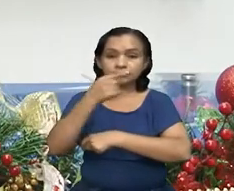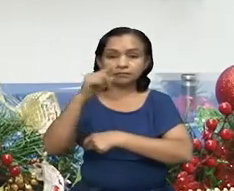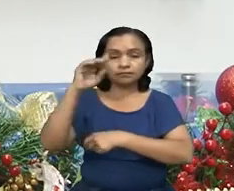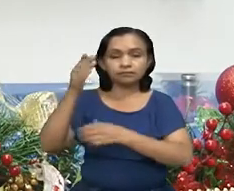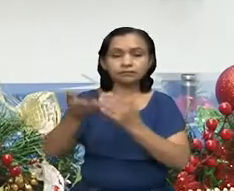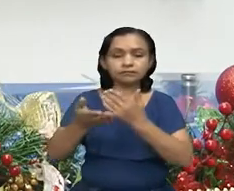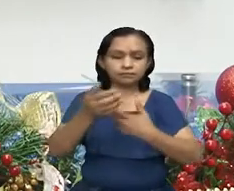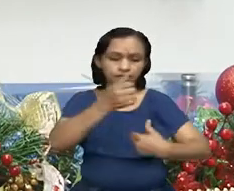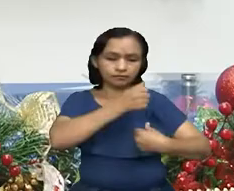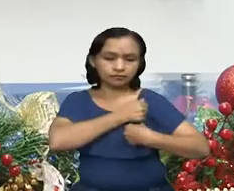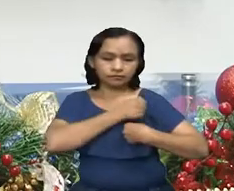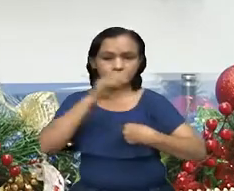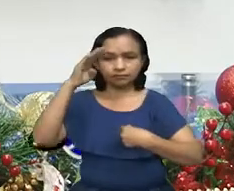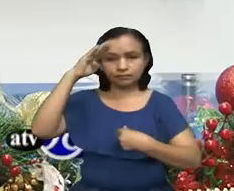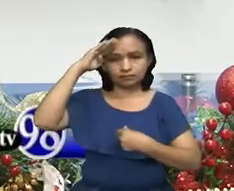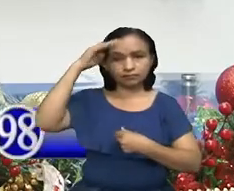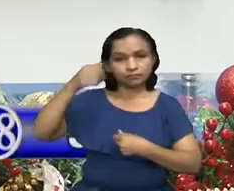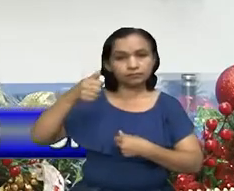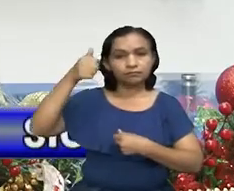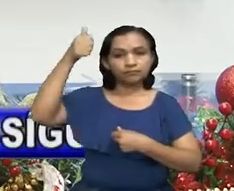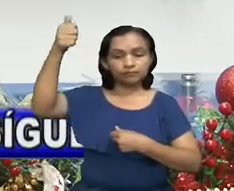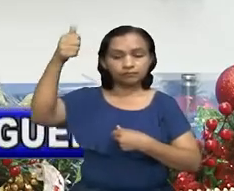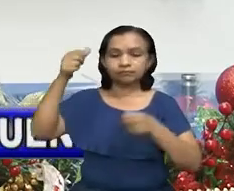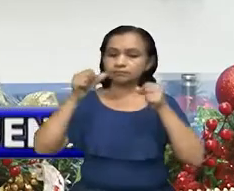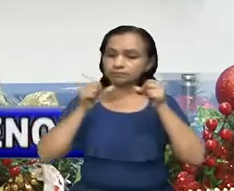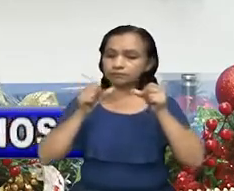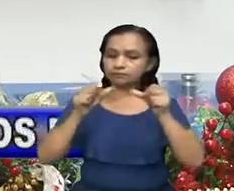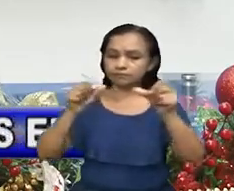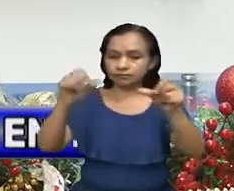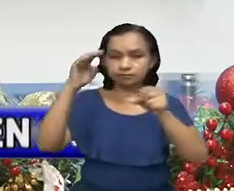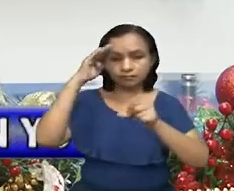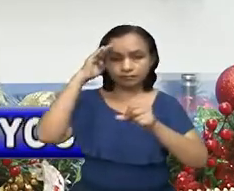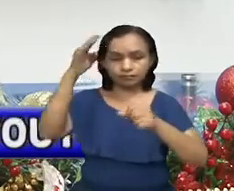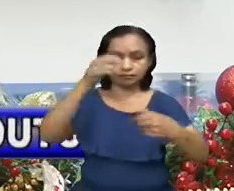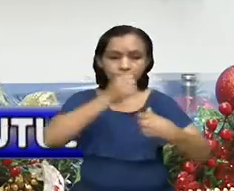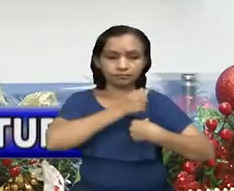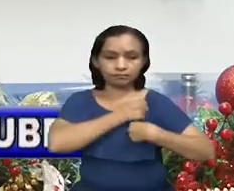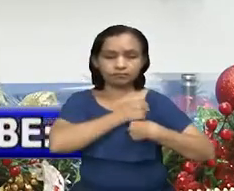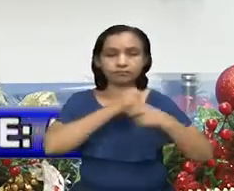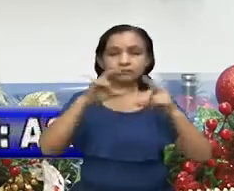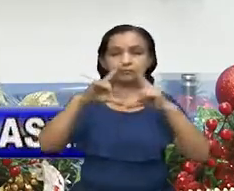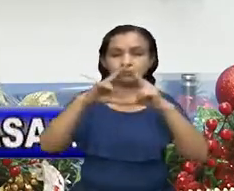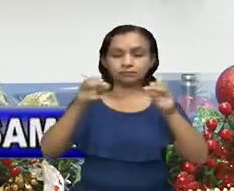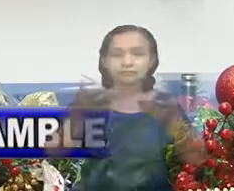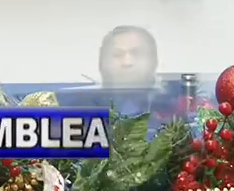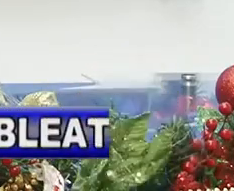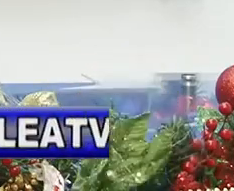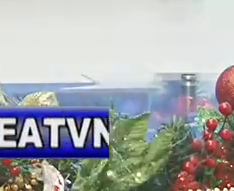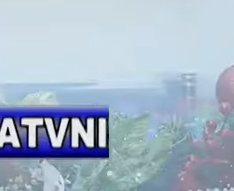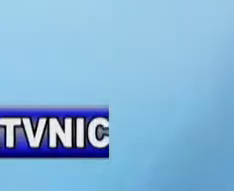del ejército Julio César Avilés como comandante en jefe del ejército de Nicaragua. Veamos.